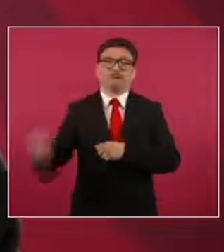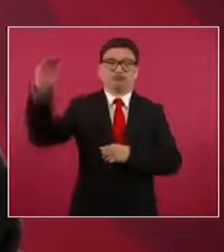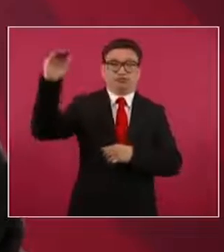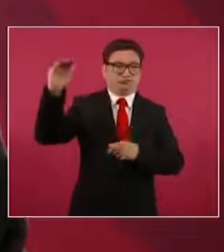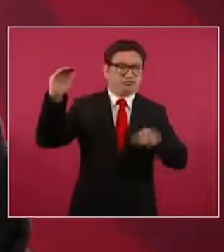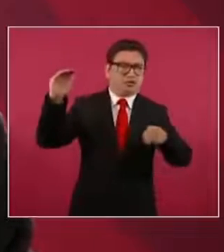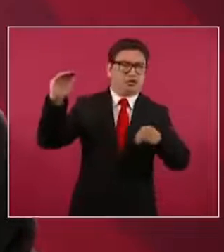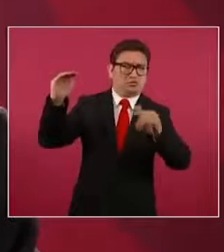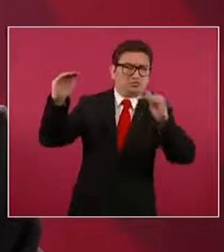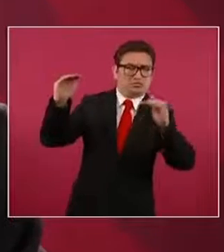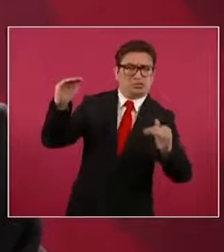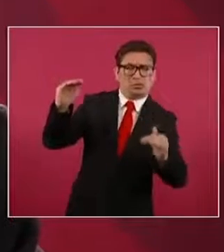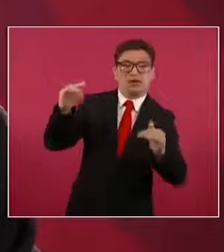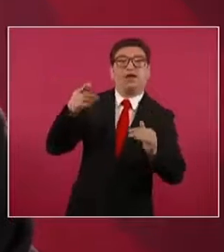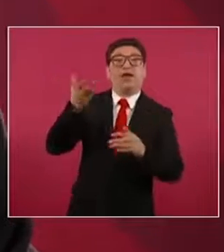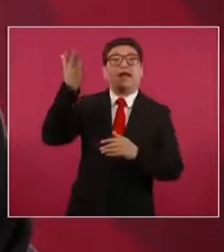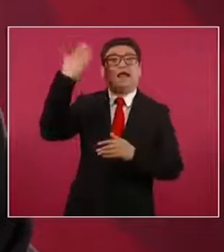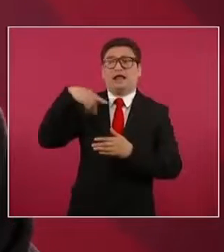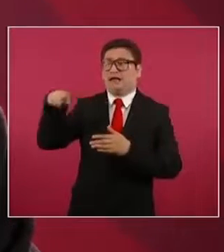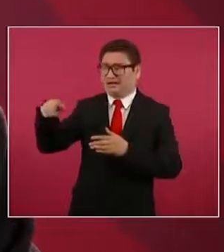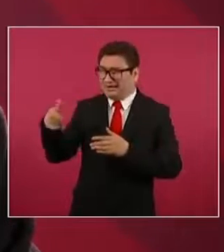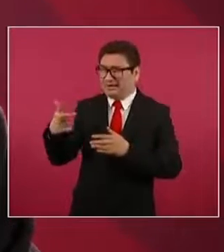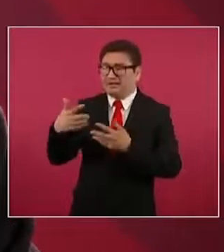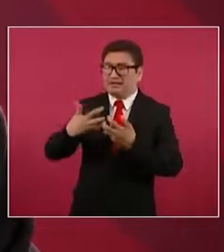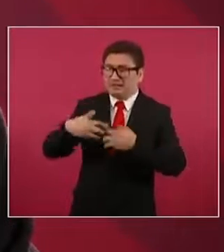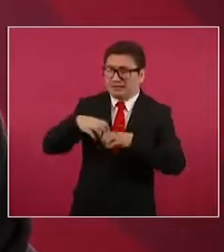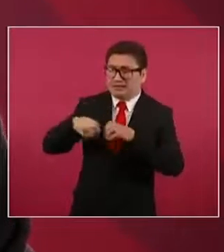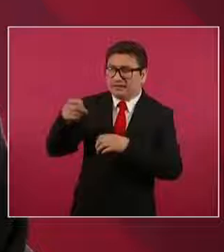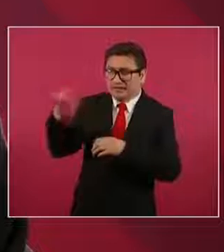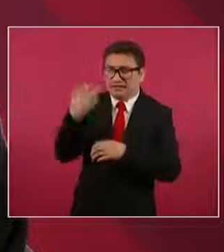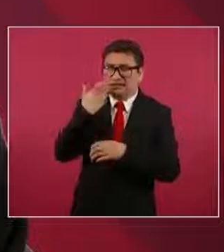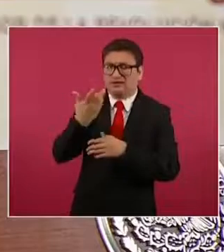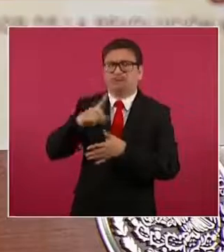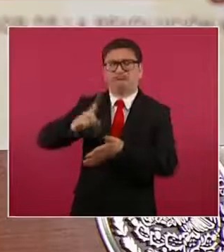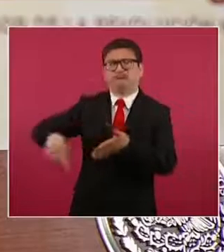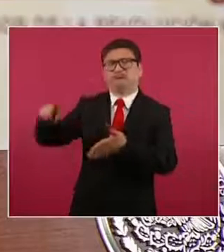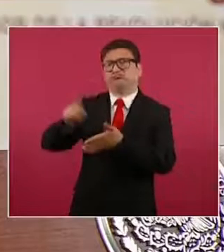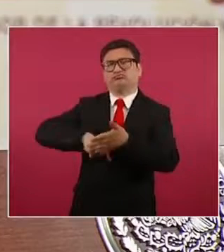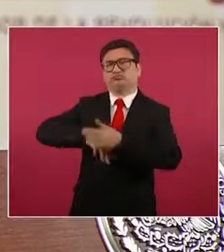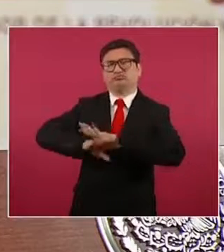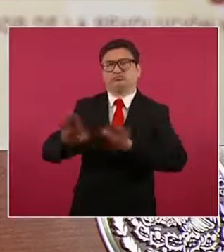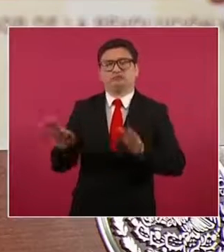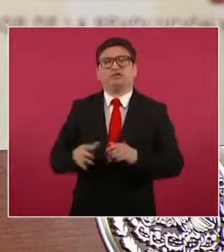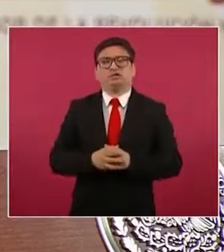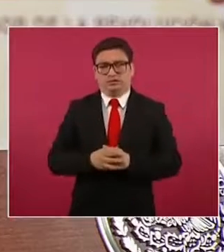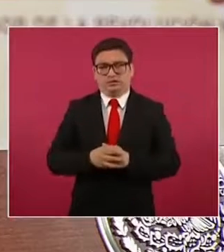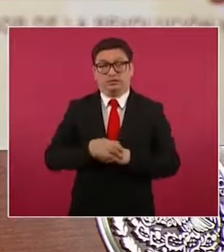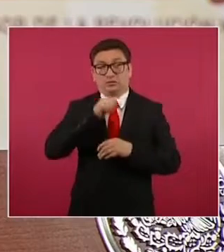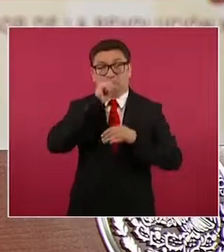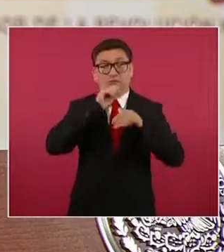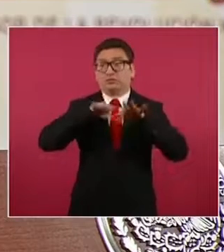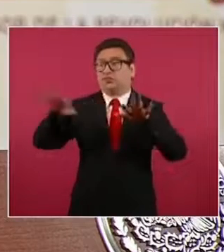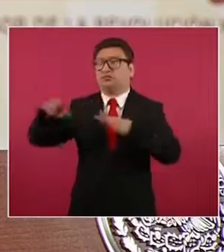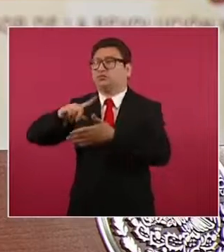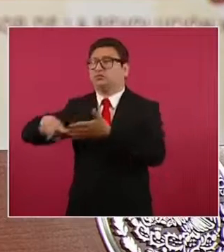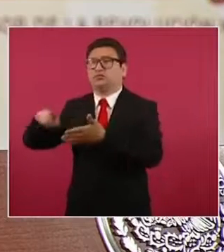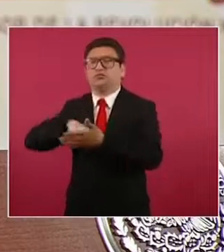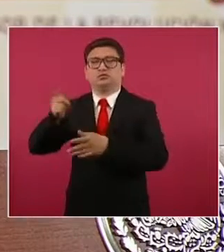cancelar la convocatoria.